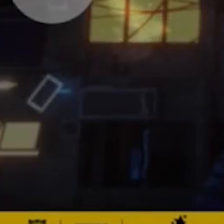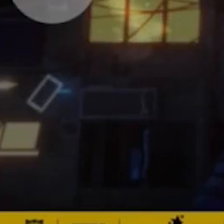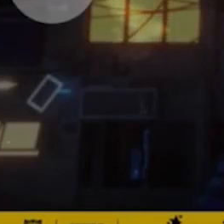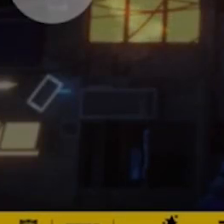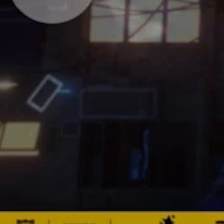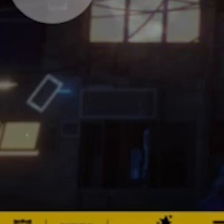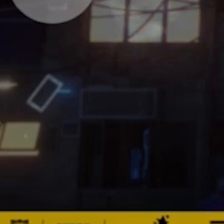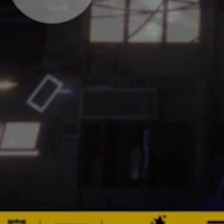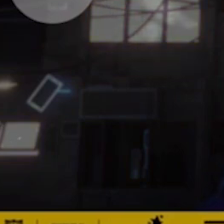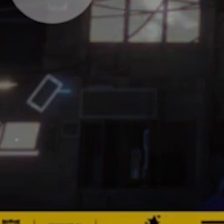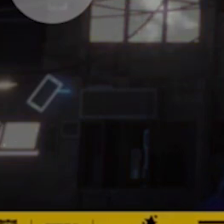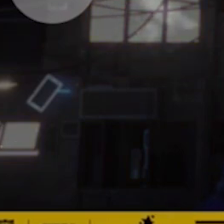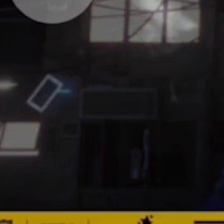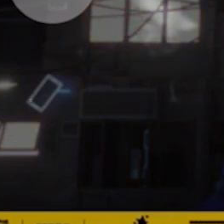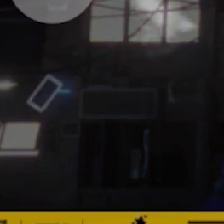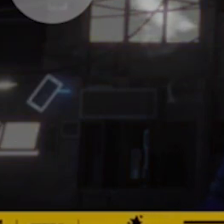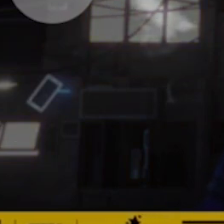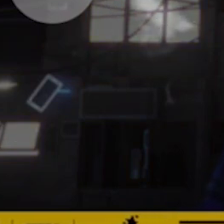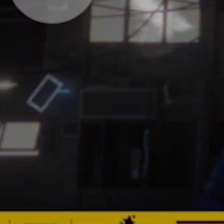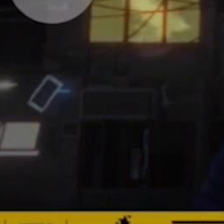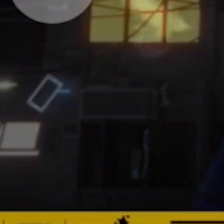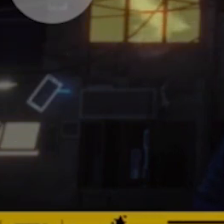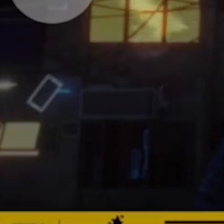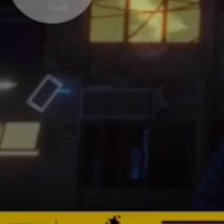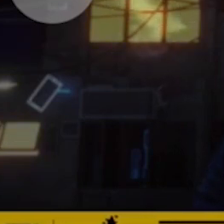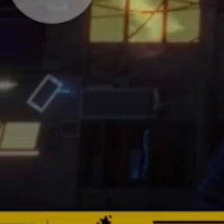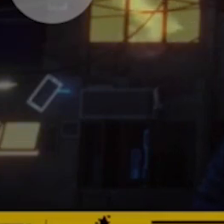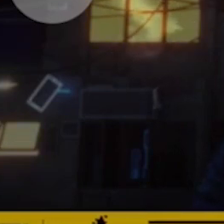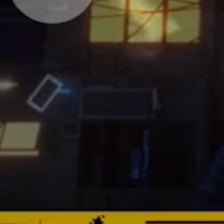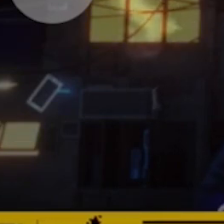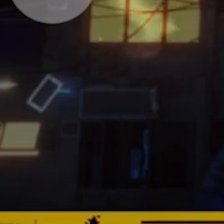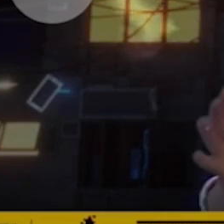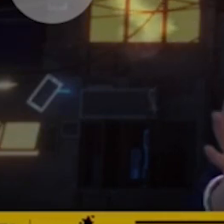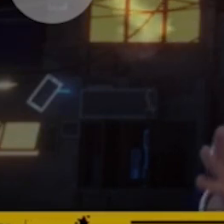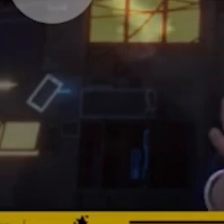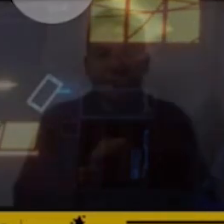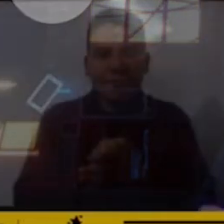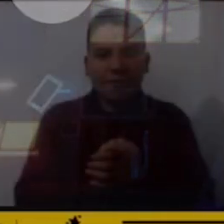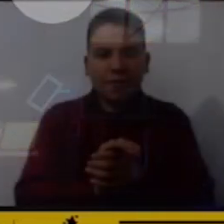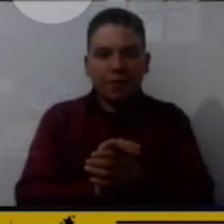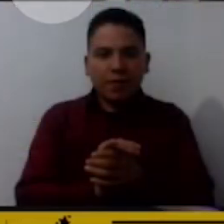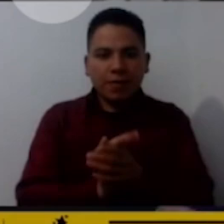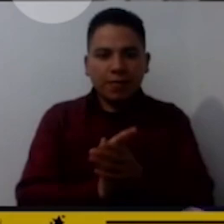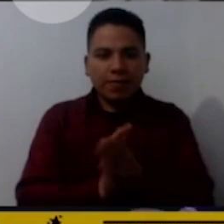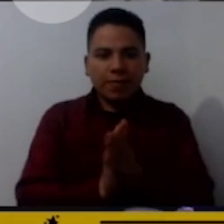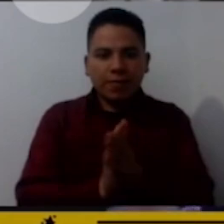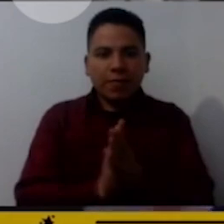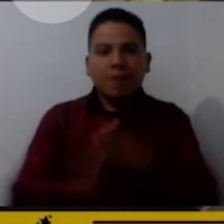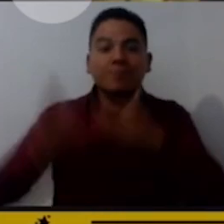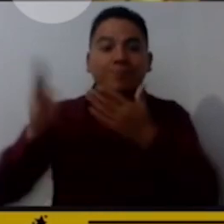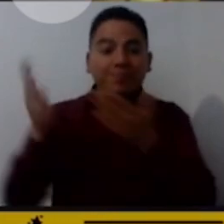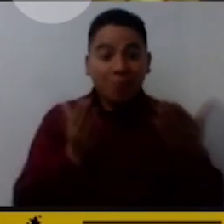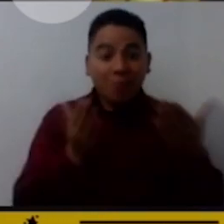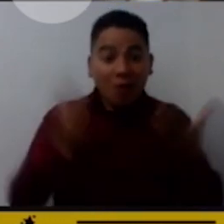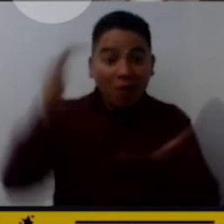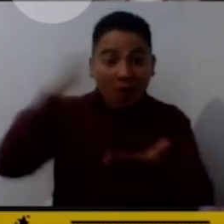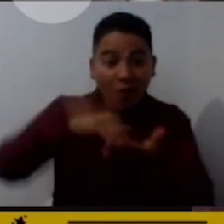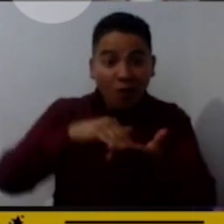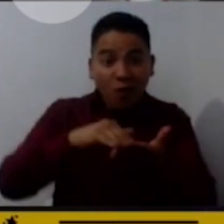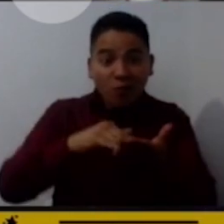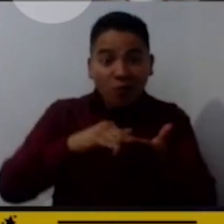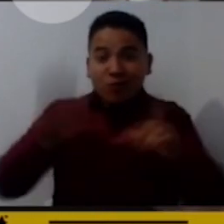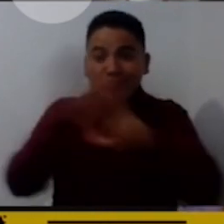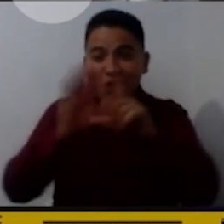bienvenidos otra vez. Espero hayan disfrutado esta tanda de cortos accesibles. Recuerden que los cortos que acaban de ver